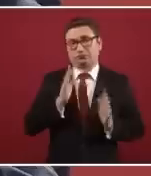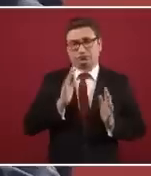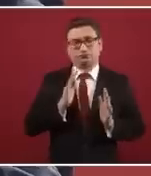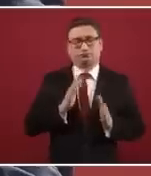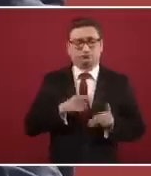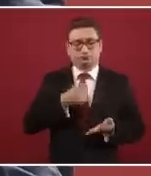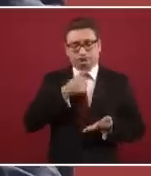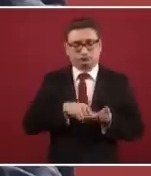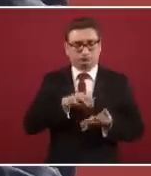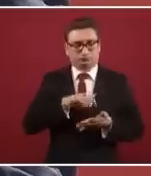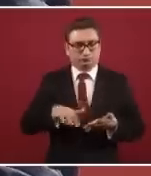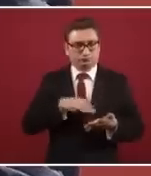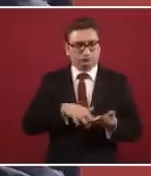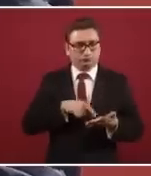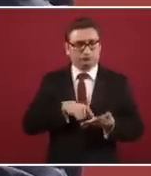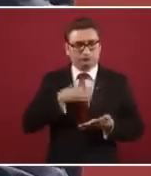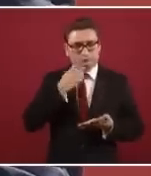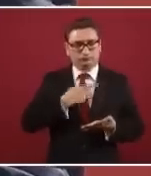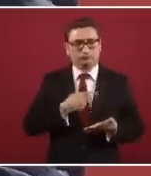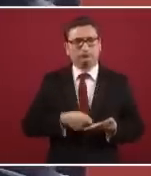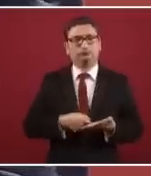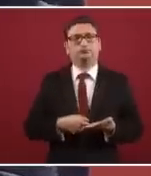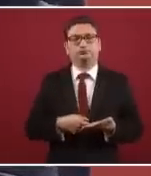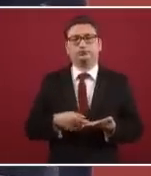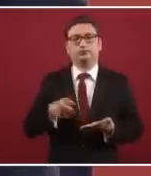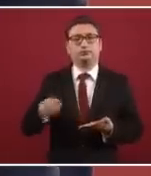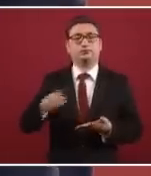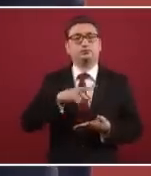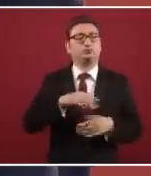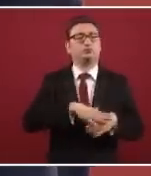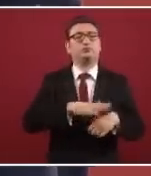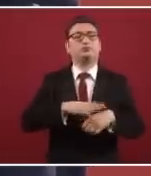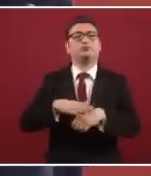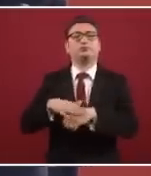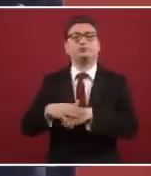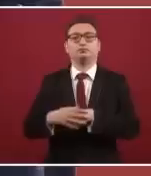carta, de que ya estaban pidiendo